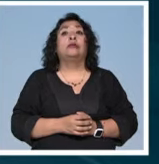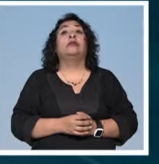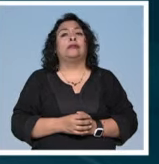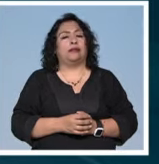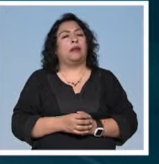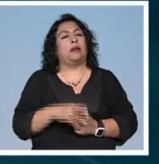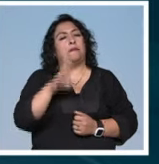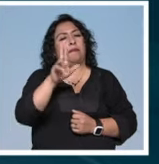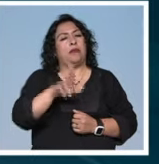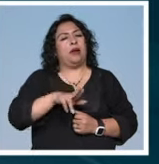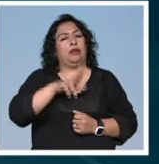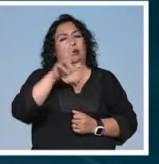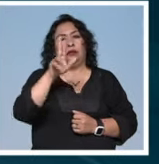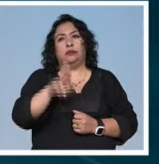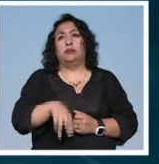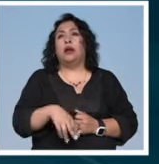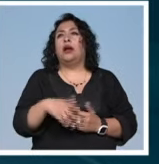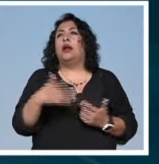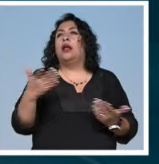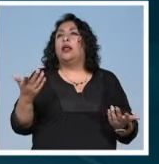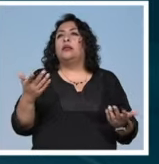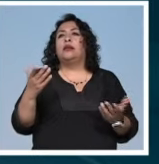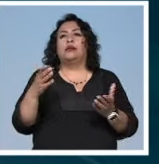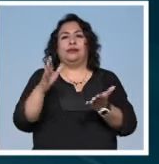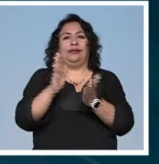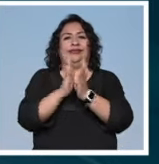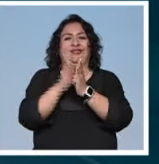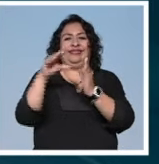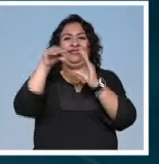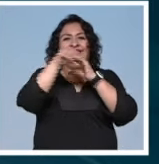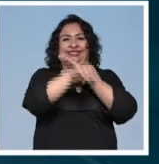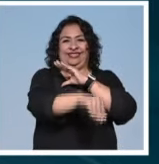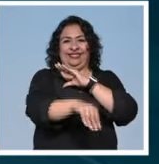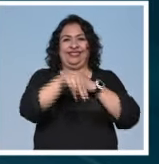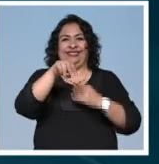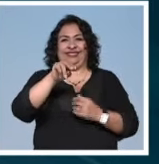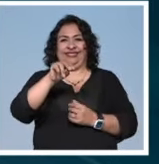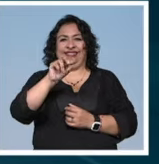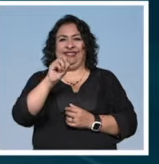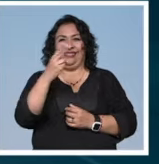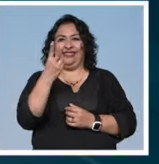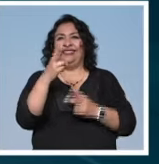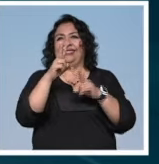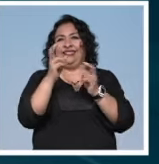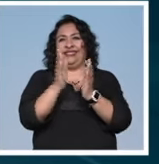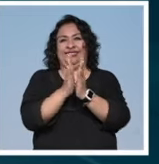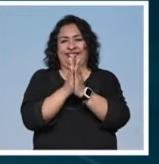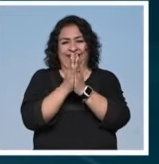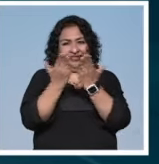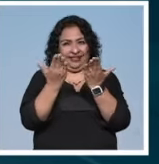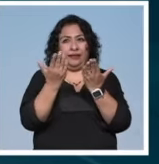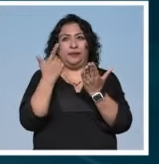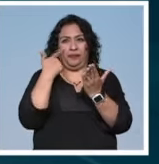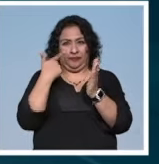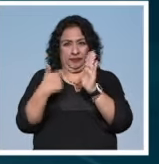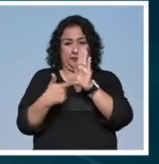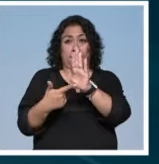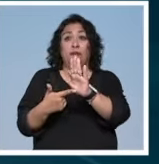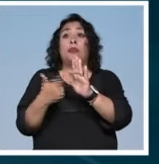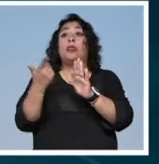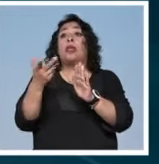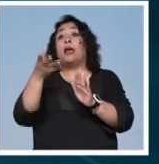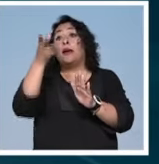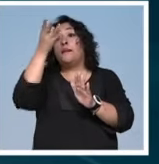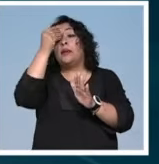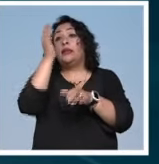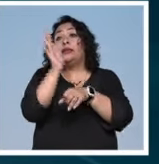Como cada martes, ¿qué llegó al buzón de Noticias 22 en materia de libros? Bien, tenemos